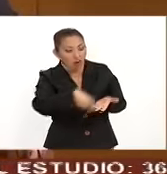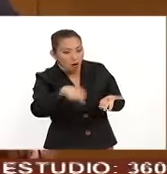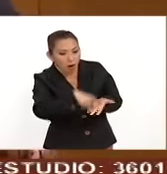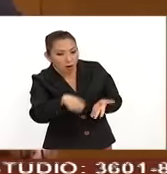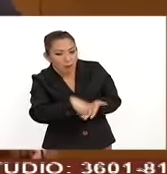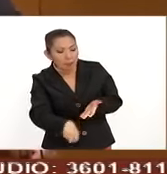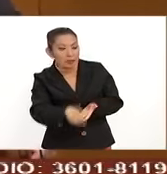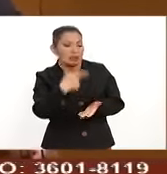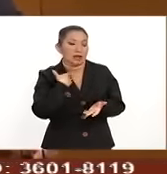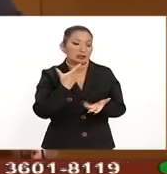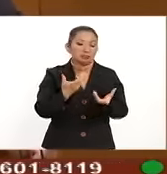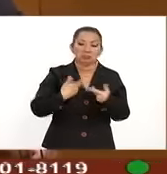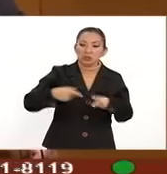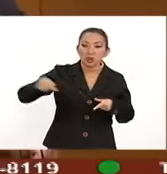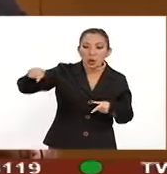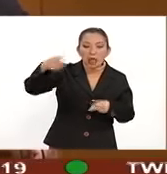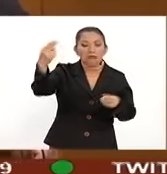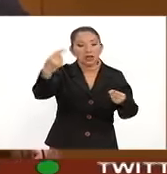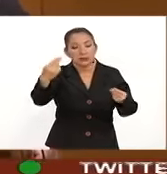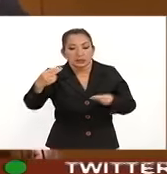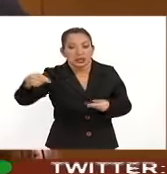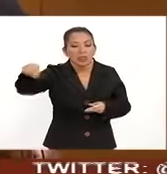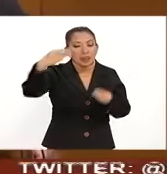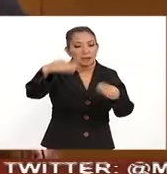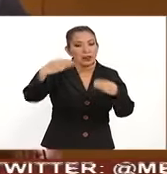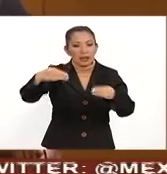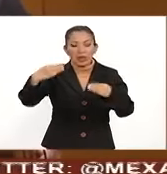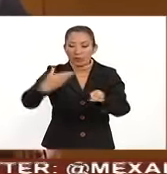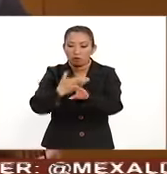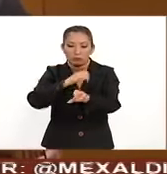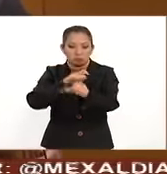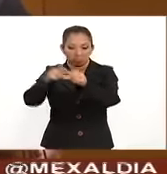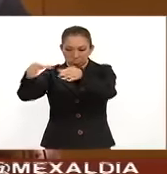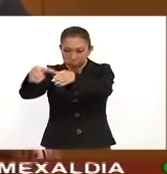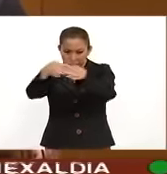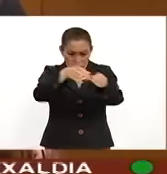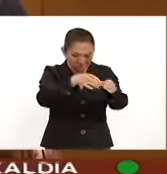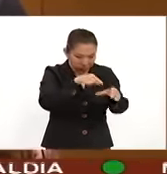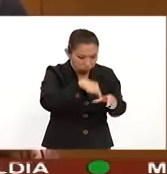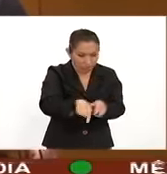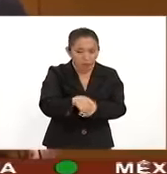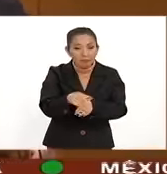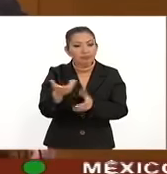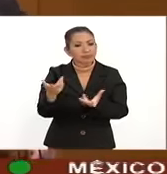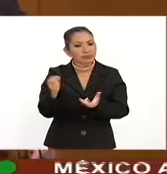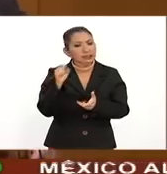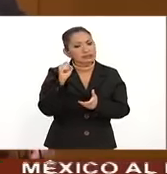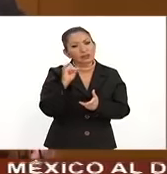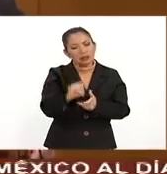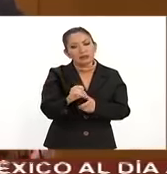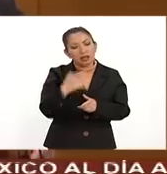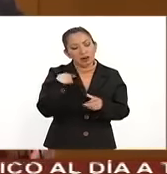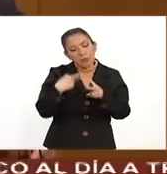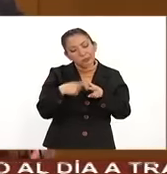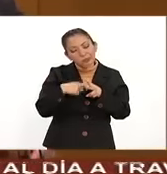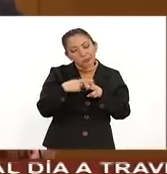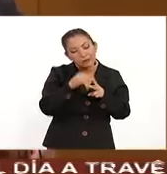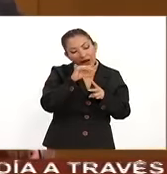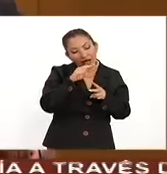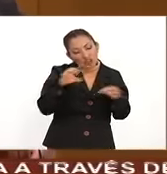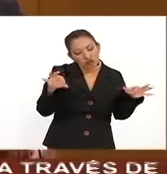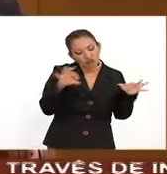fenómenos de oferta y demanda en mercados muy particulares, que sí se manifiestan en la medición de la